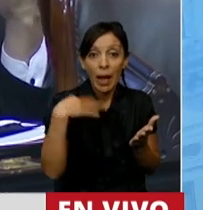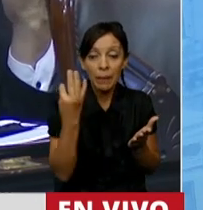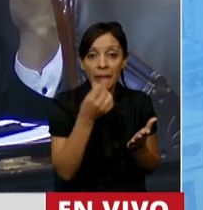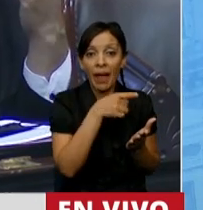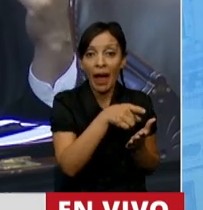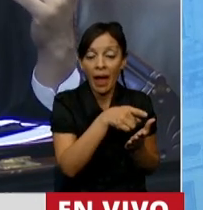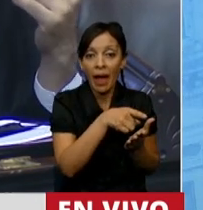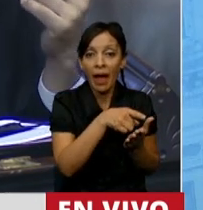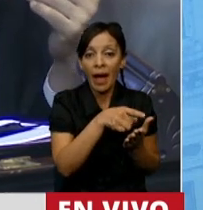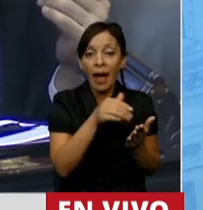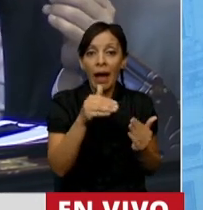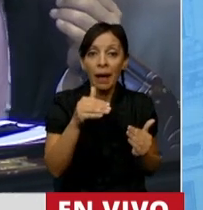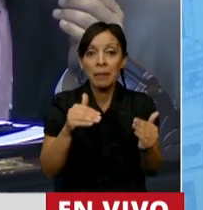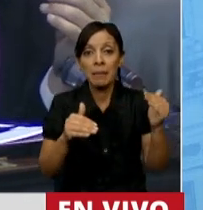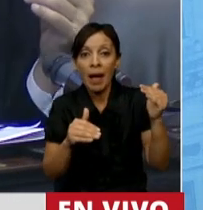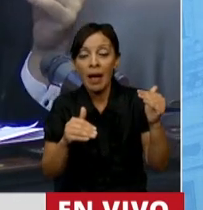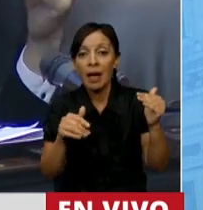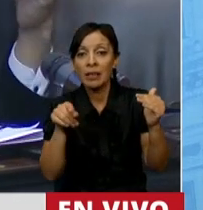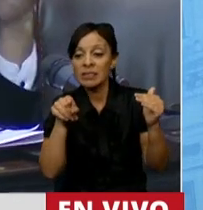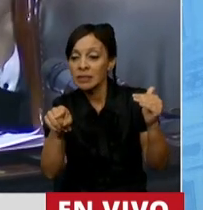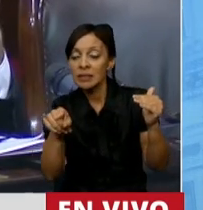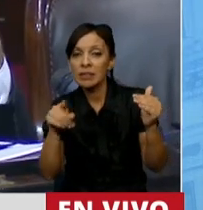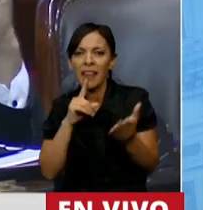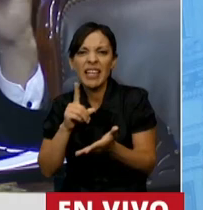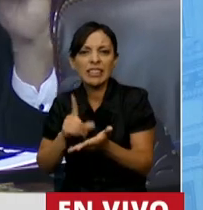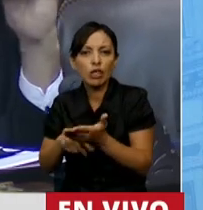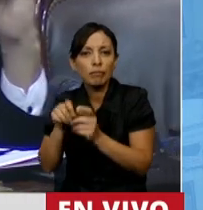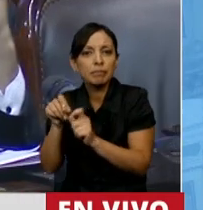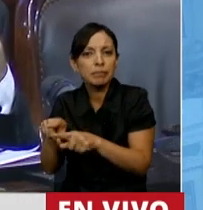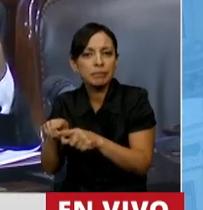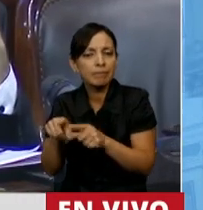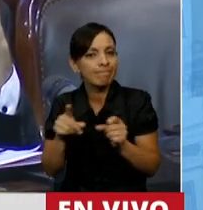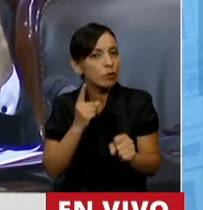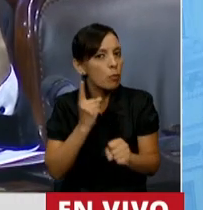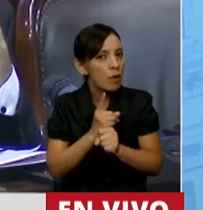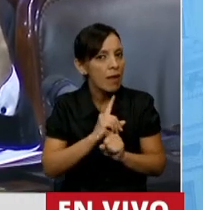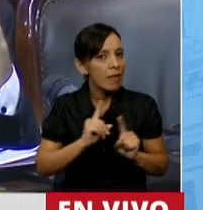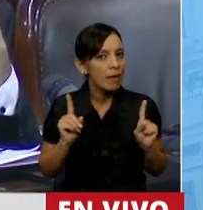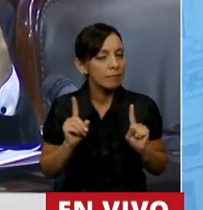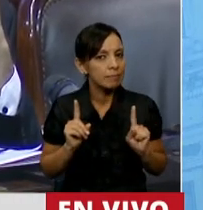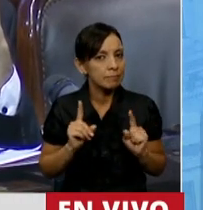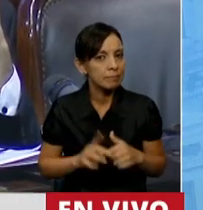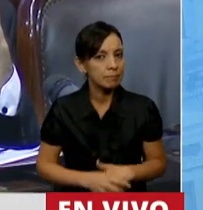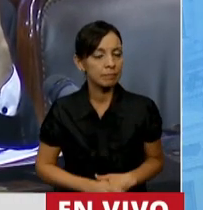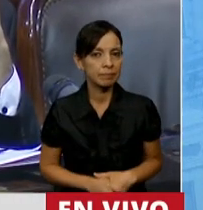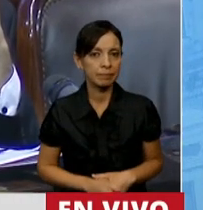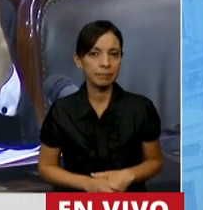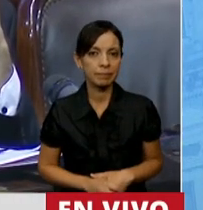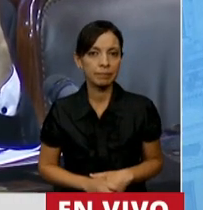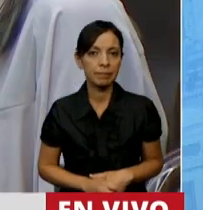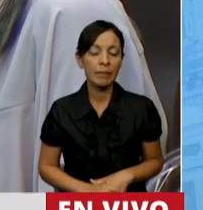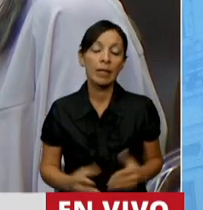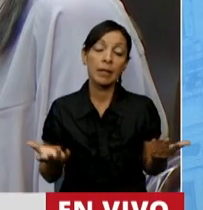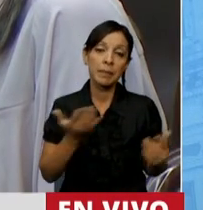pos del derecho subjetivo de la autodeterminación.